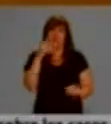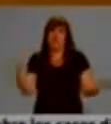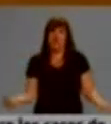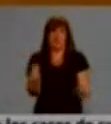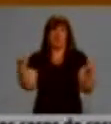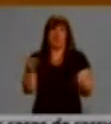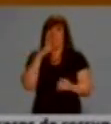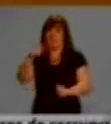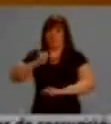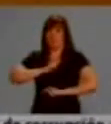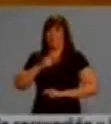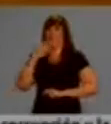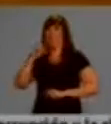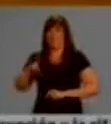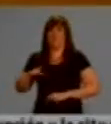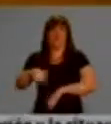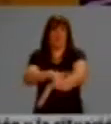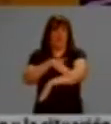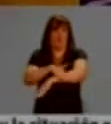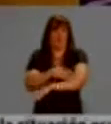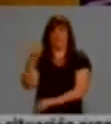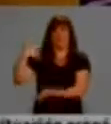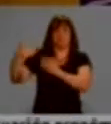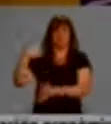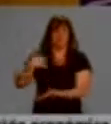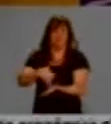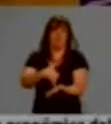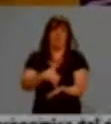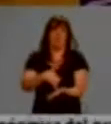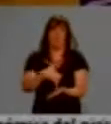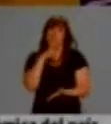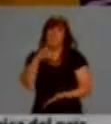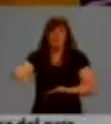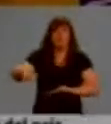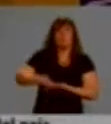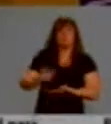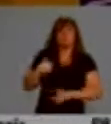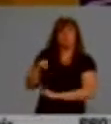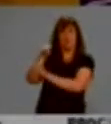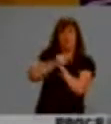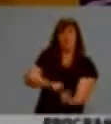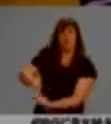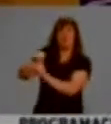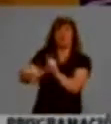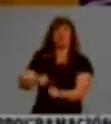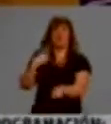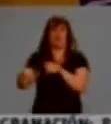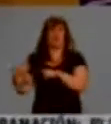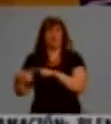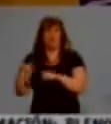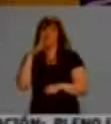me pida, además, que tengamos que protegerla de las ligerezas de la actual oposición.